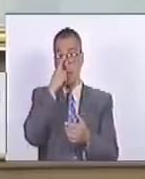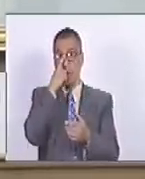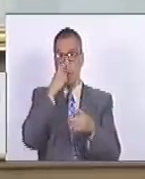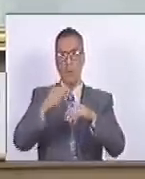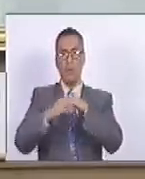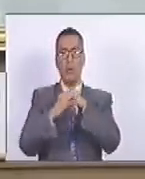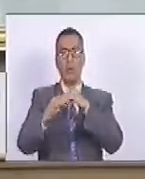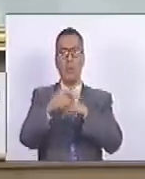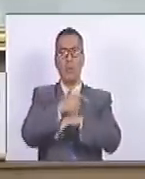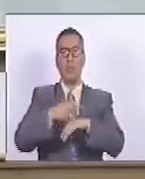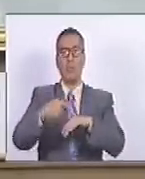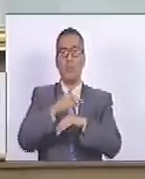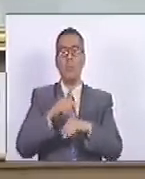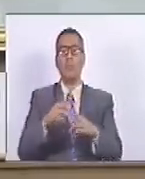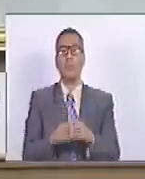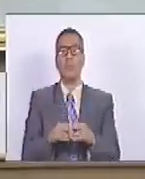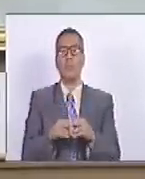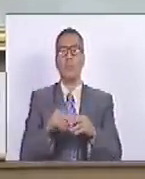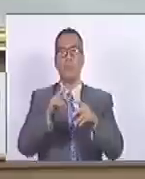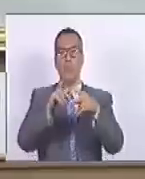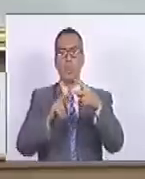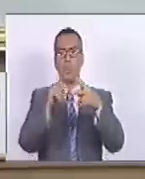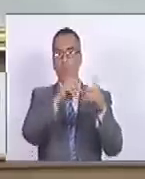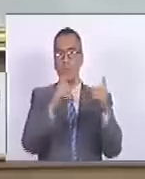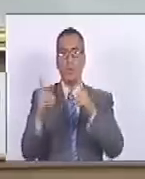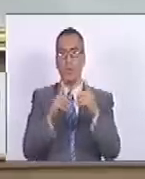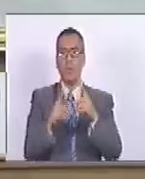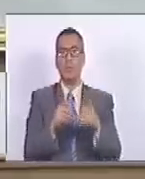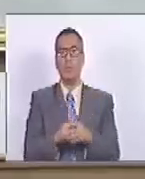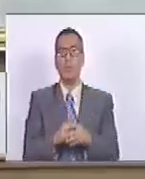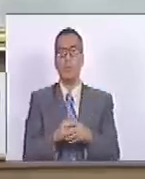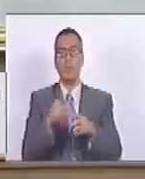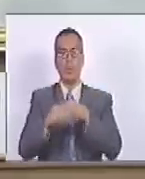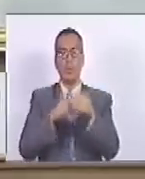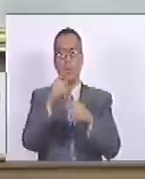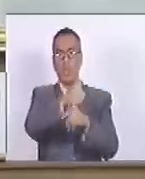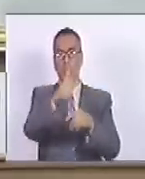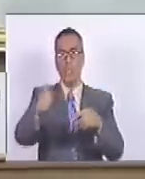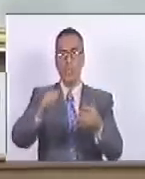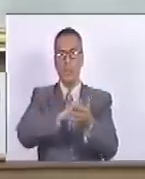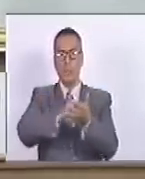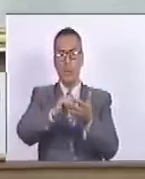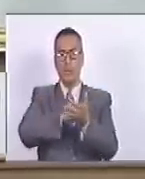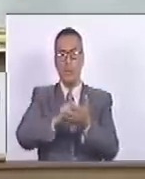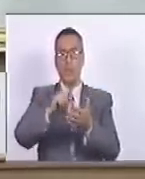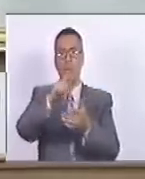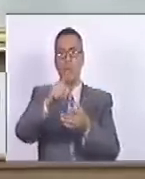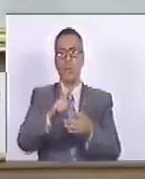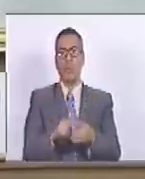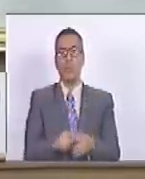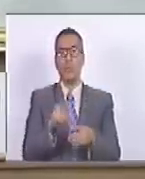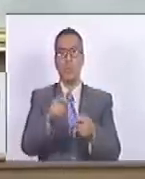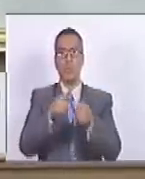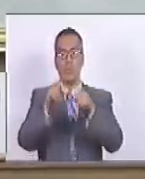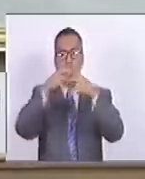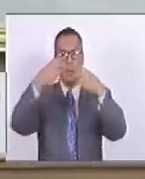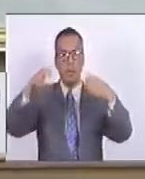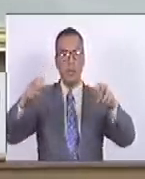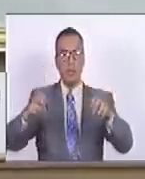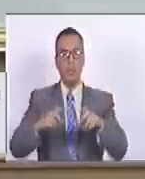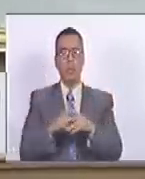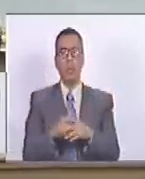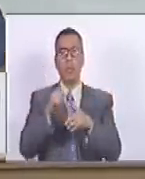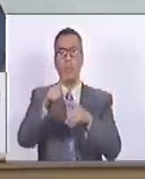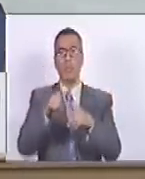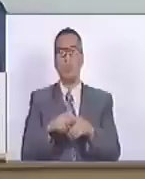y los municipios, como corresponde a la segunda discusión. Hágalo artículo por artículo, así como las denominaciones de los títulos, capítulos,